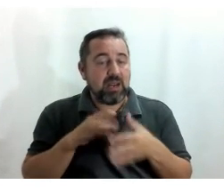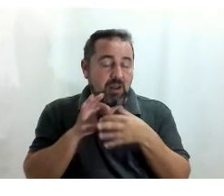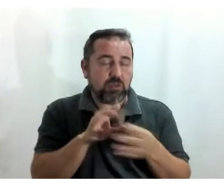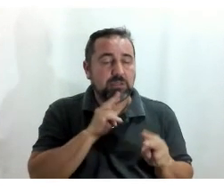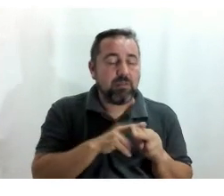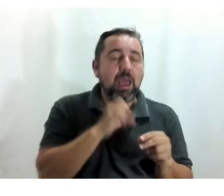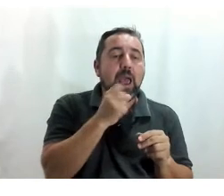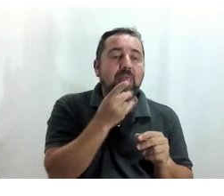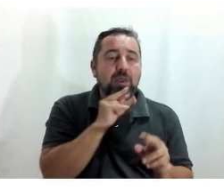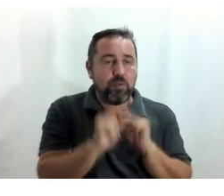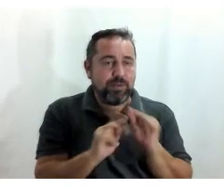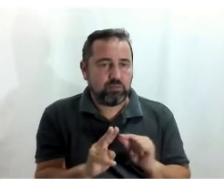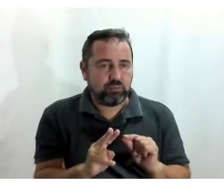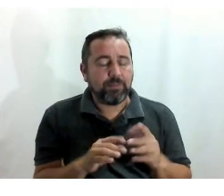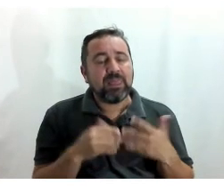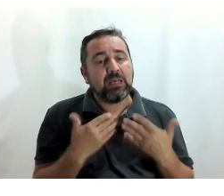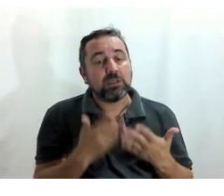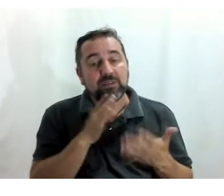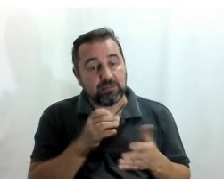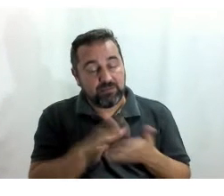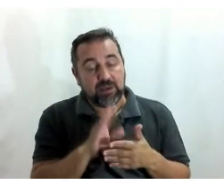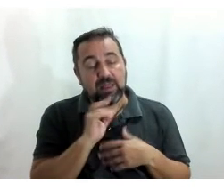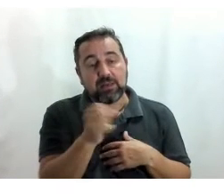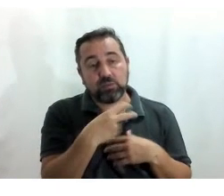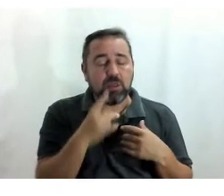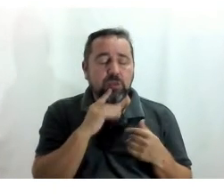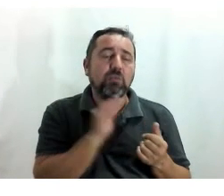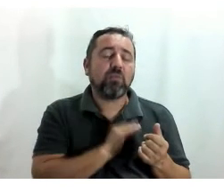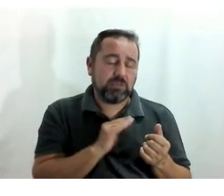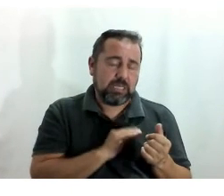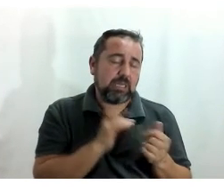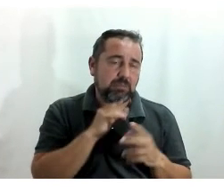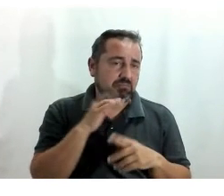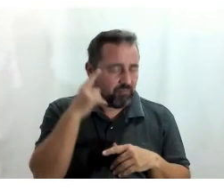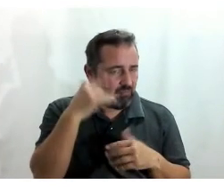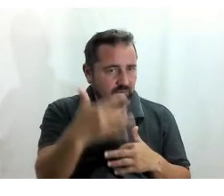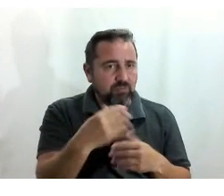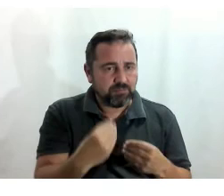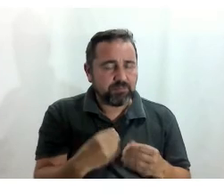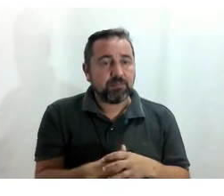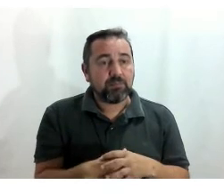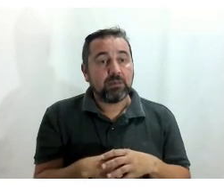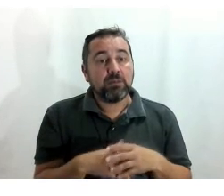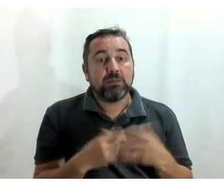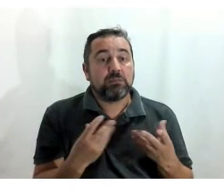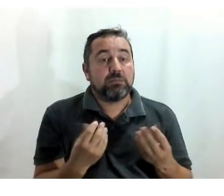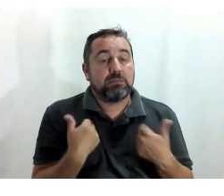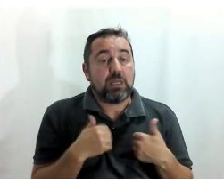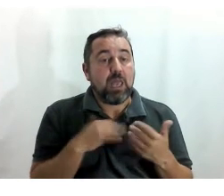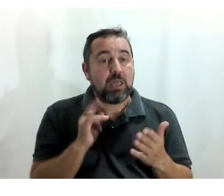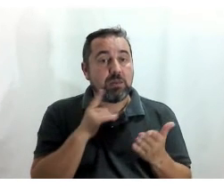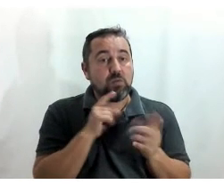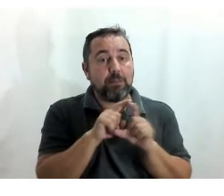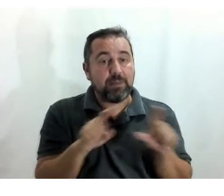lo cual parece indicar que son unos resultados bastante prometedores. Tanto es así que aquí hay una